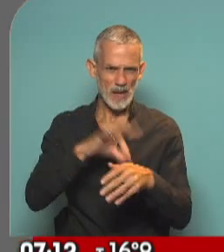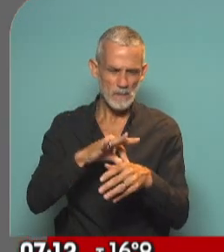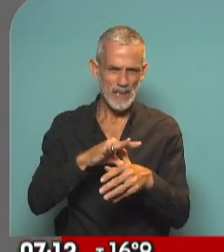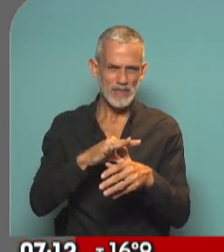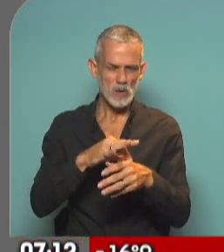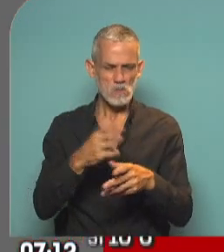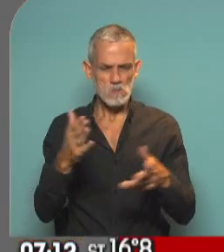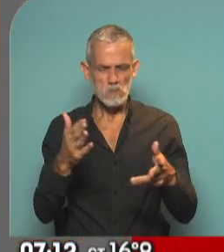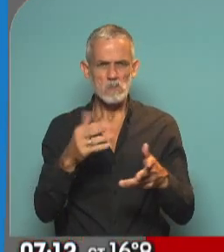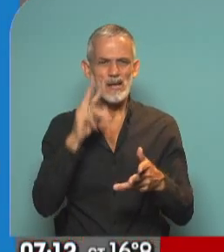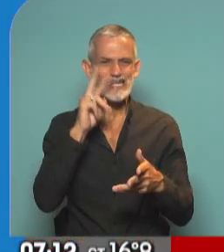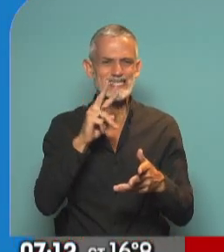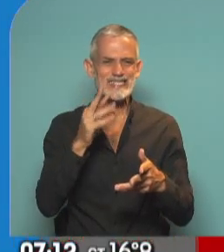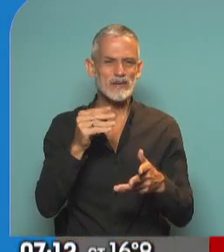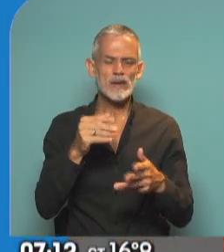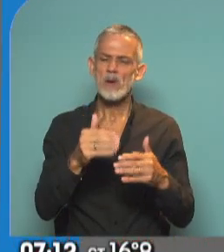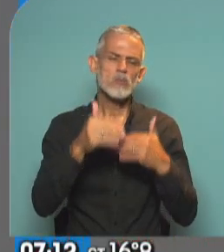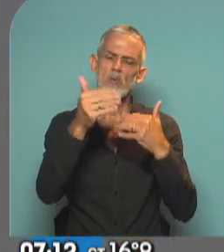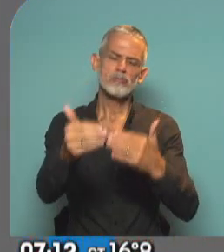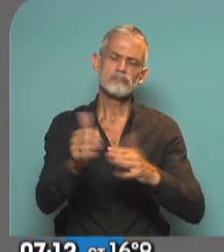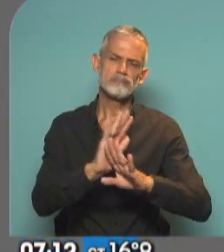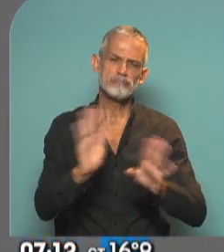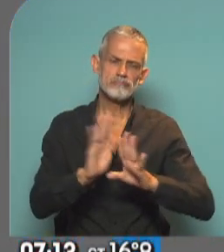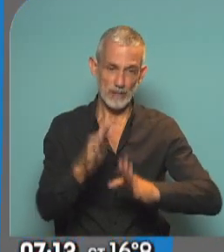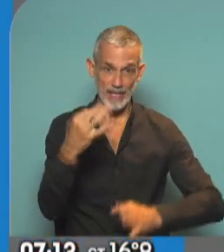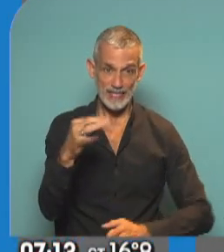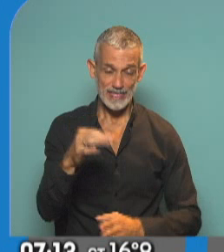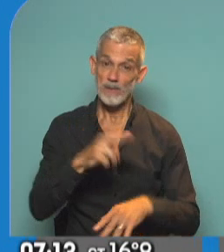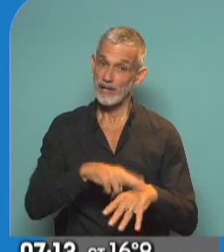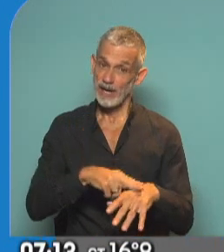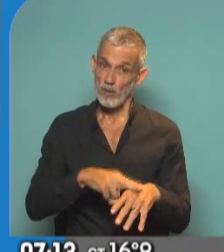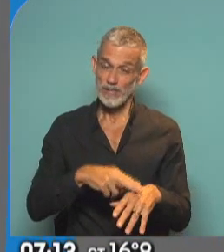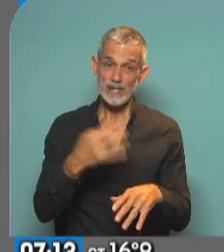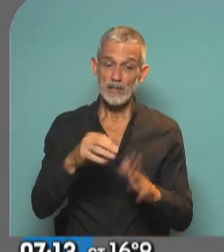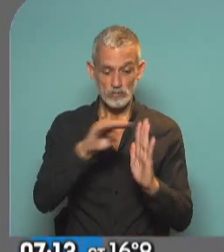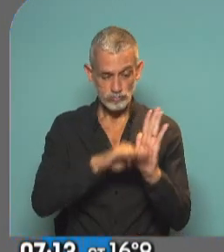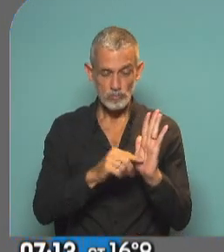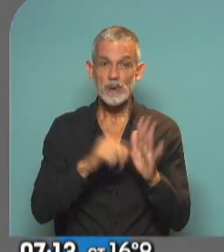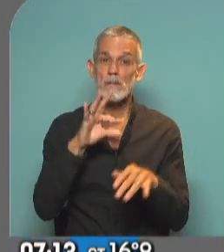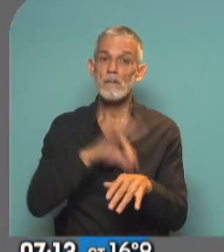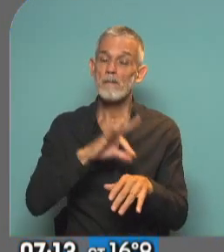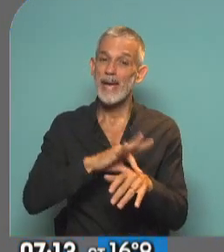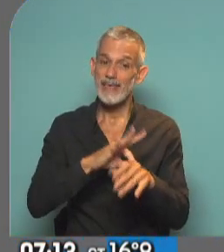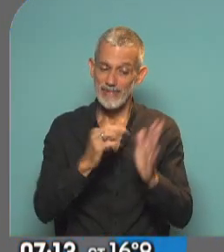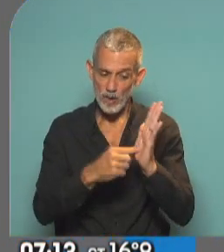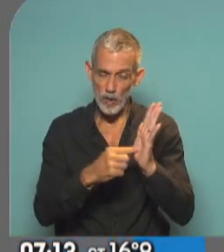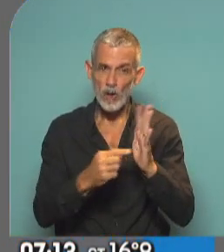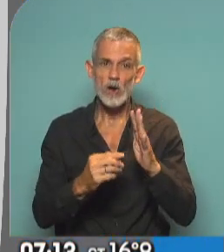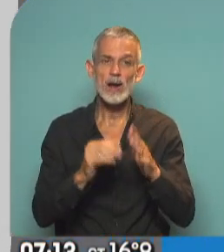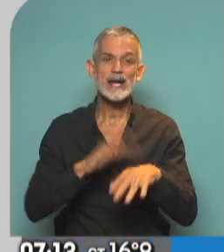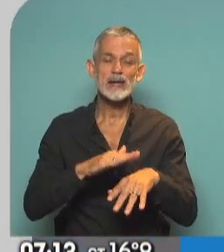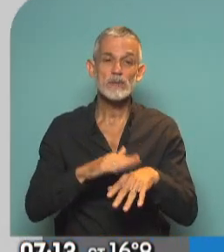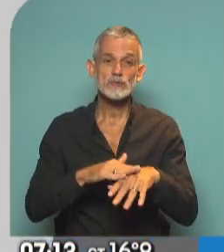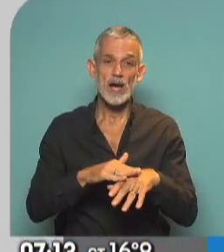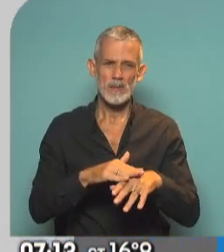se advierte la posibilidad de dilación alguna y recomienda estar a lo prescripto por el médico a cargo del tratamiento